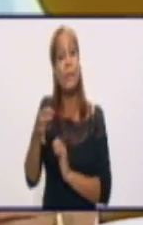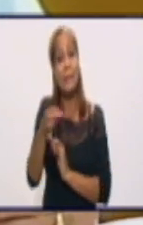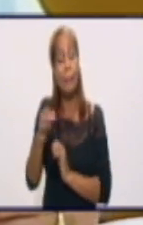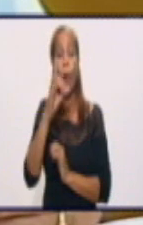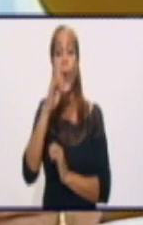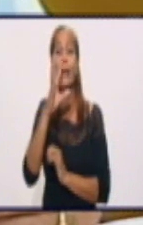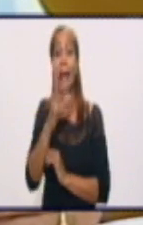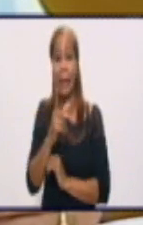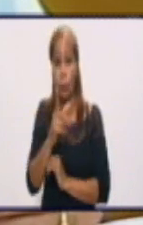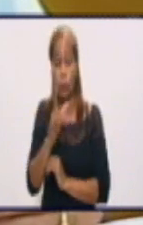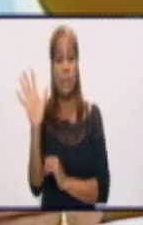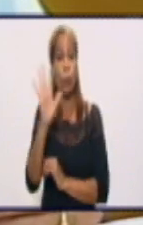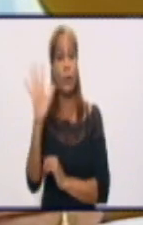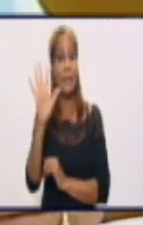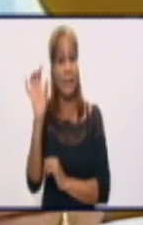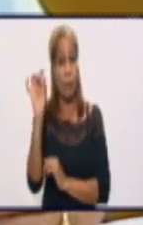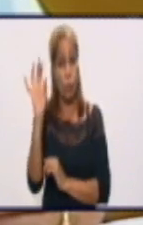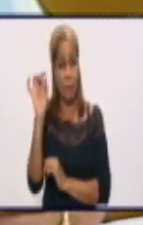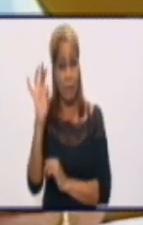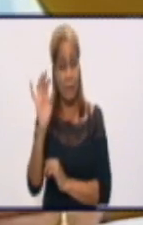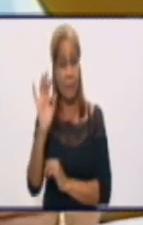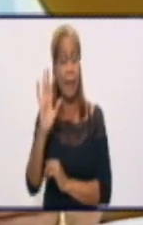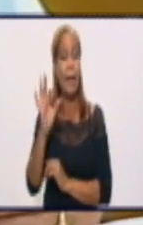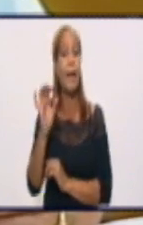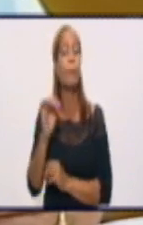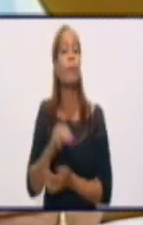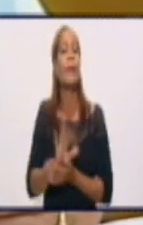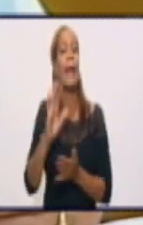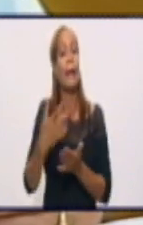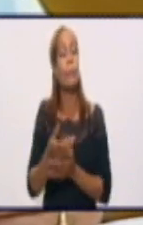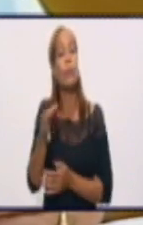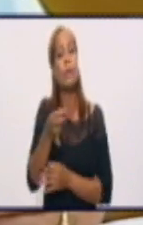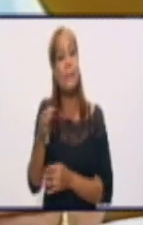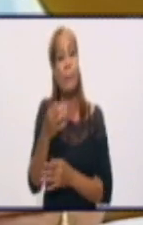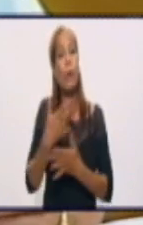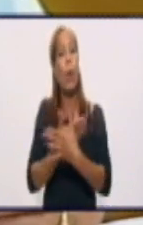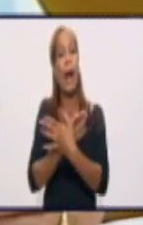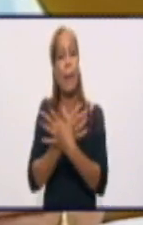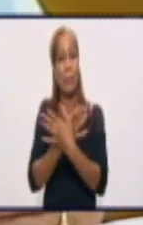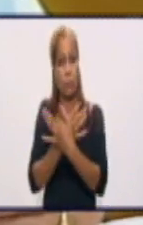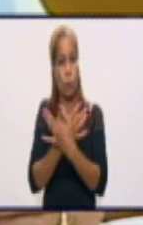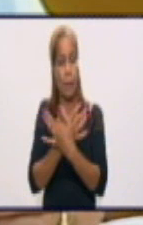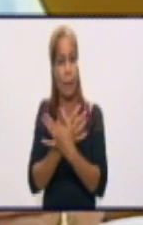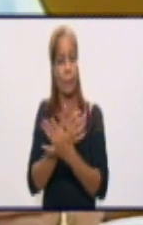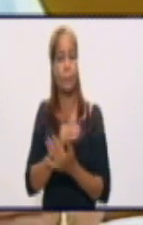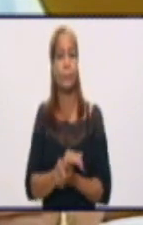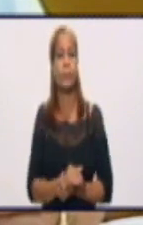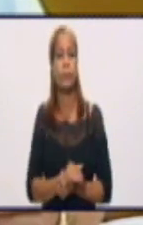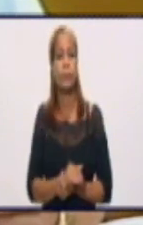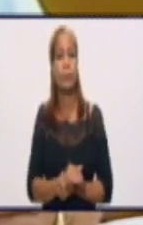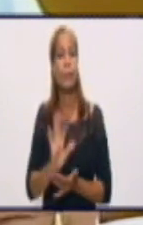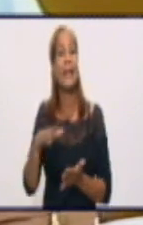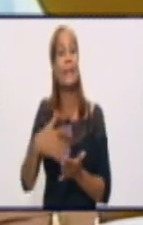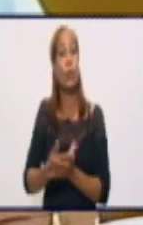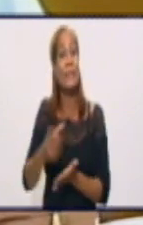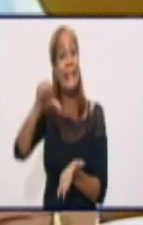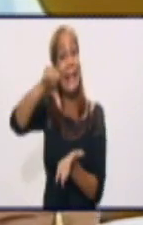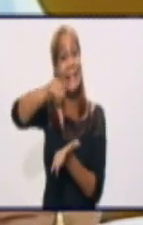el 41 17 que es campechuela el 14 81 que sacó que el centro del pueblo de manzanillo